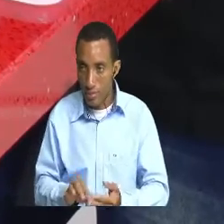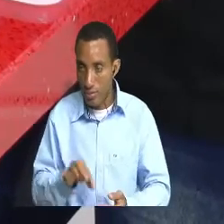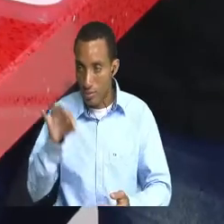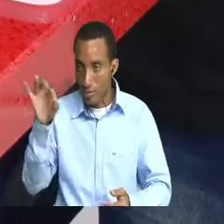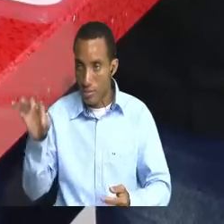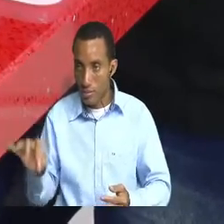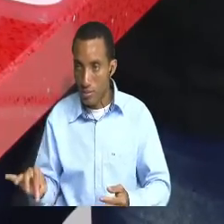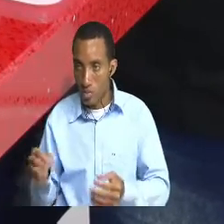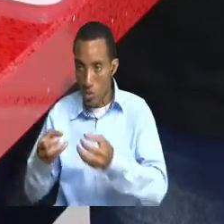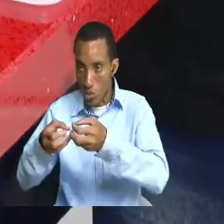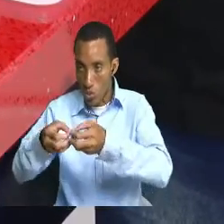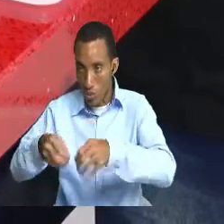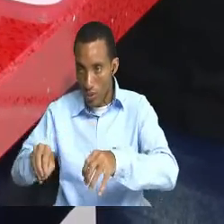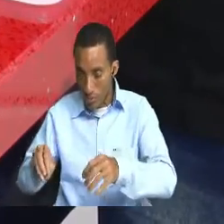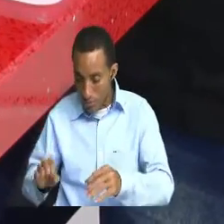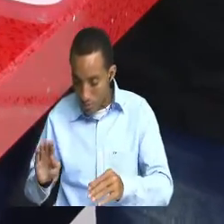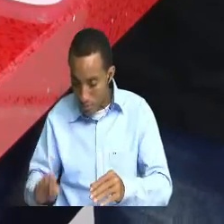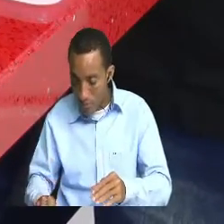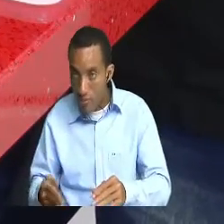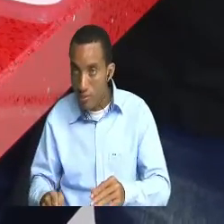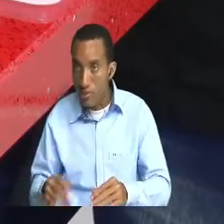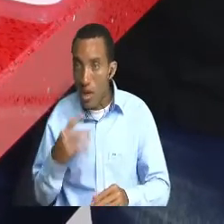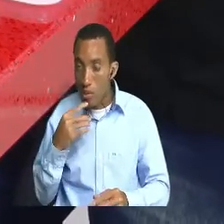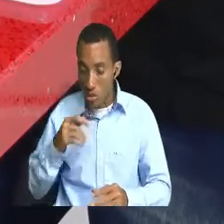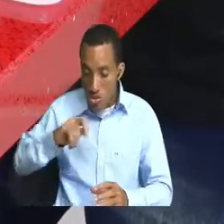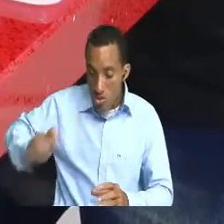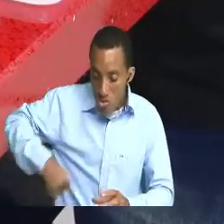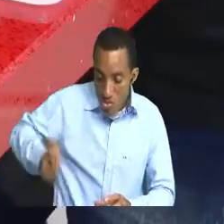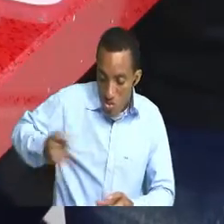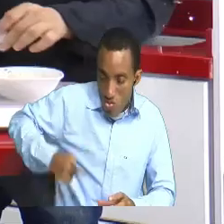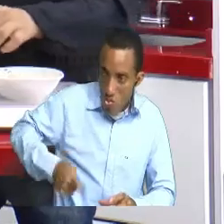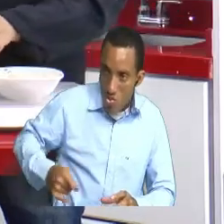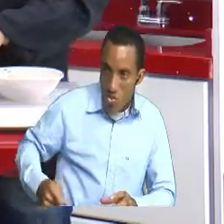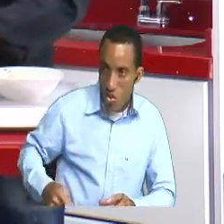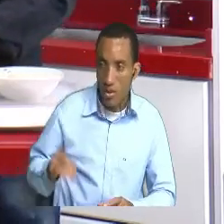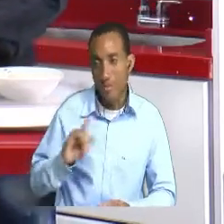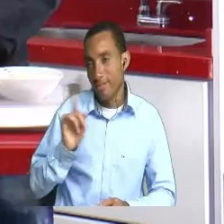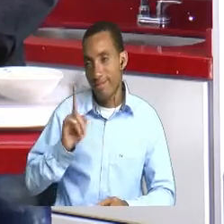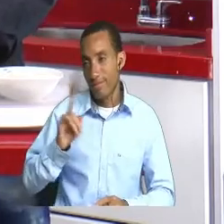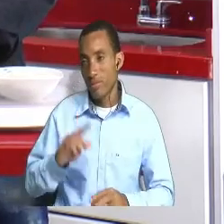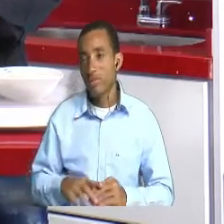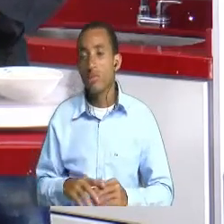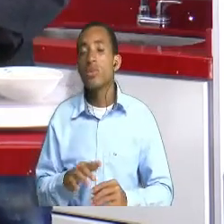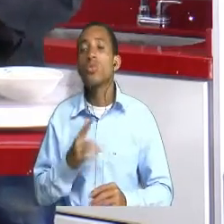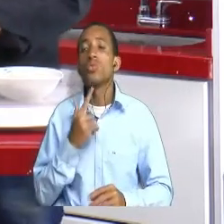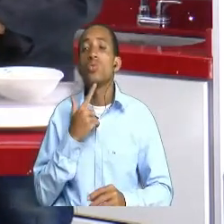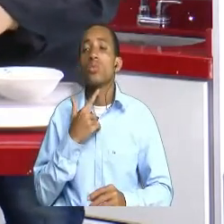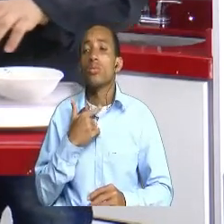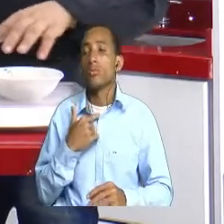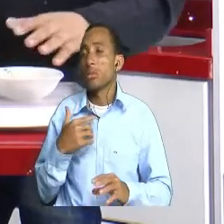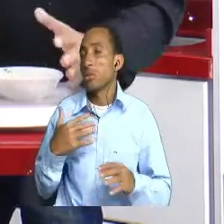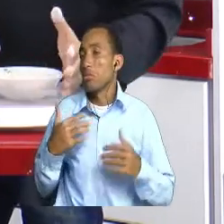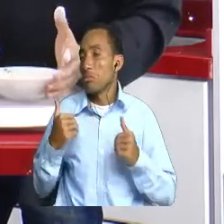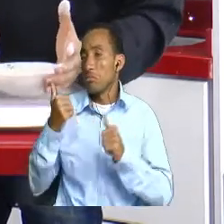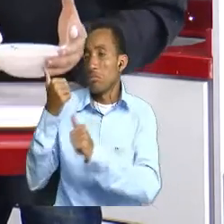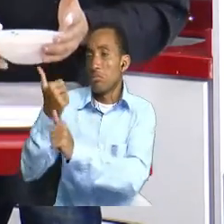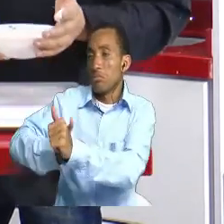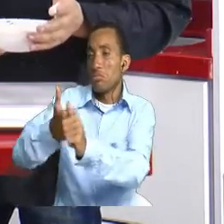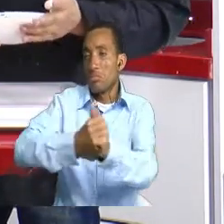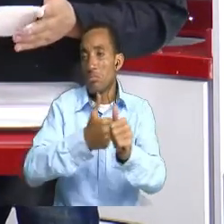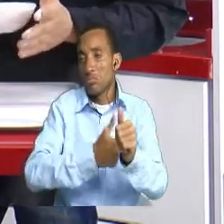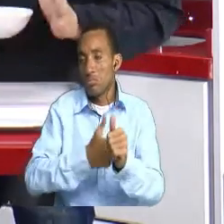nuestro huevo si bien no bati el huevo eso eso ya es el gusto de cada quien aquí lo quiero solamente a